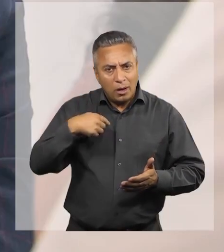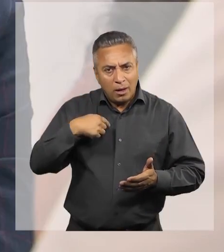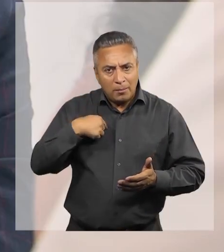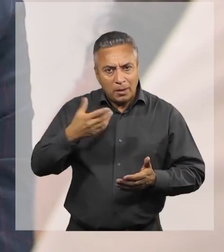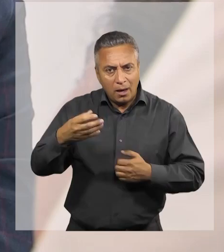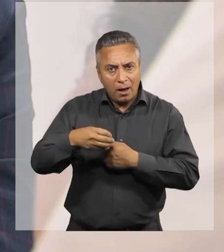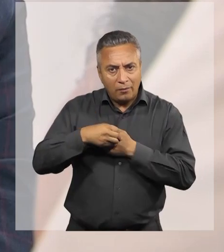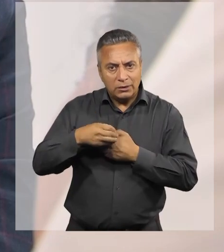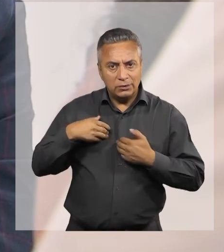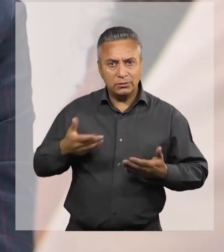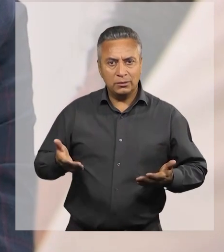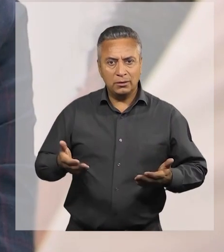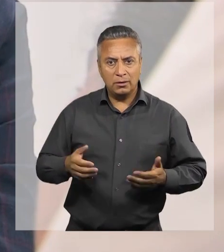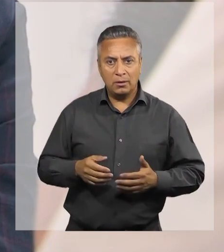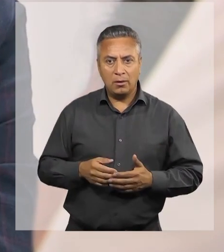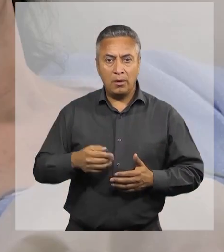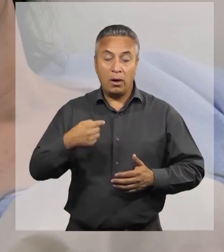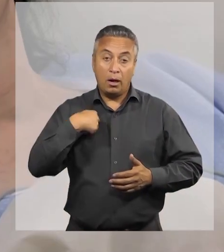¿Por qué no me llamaste?